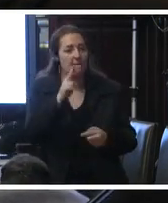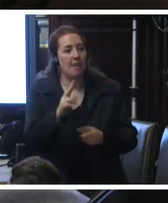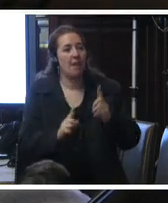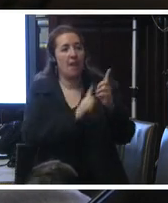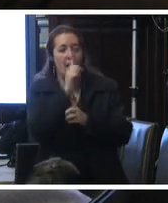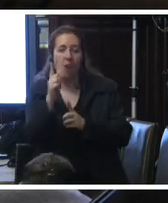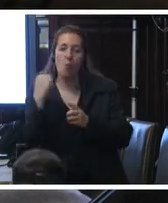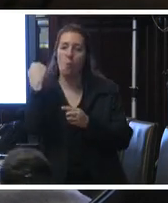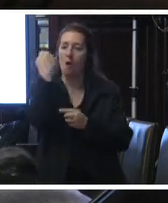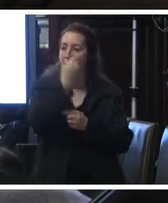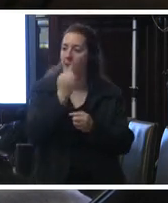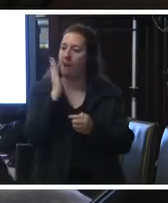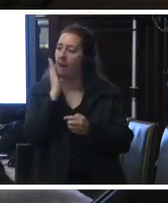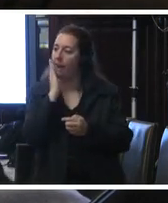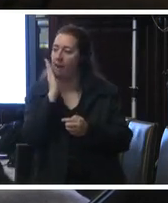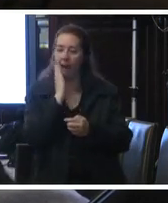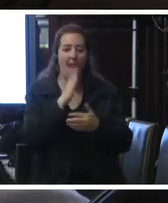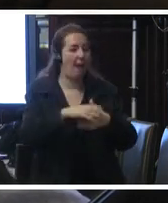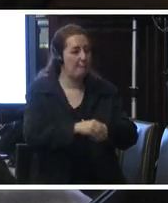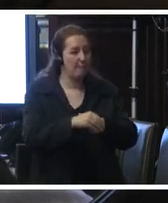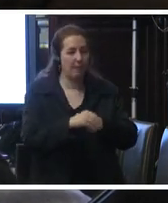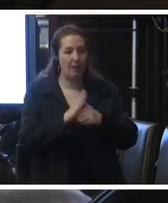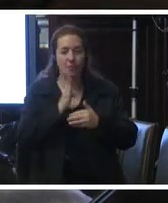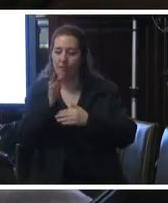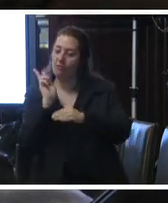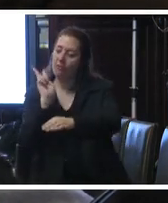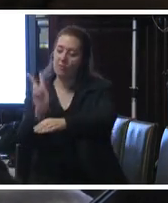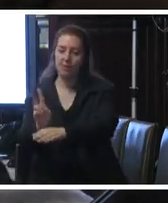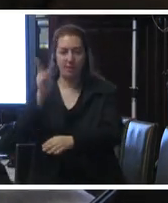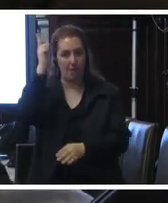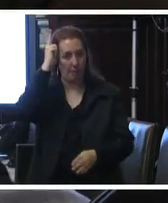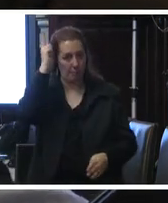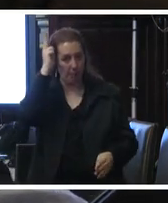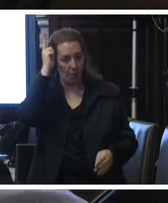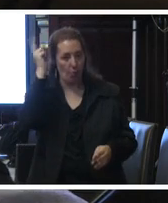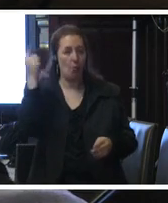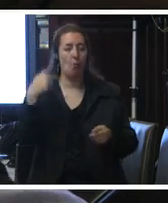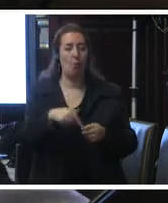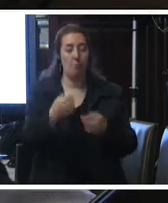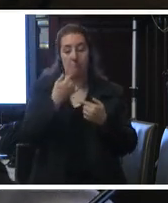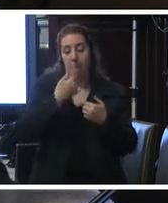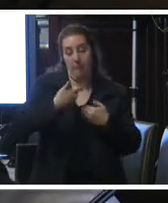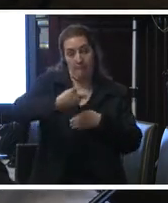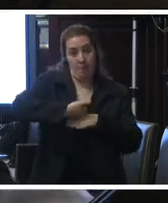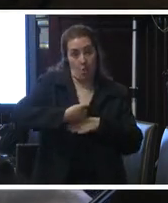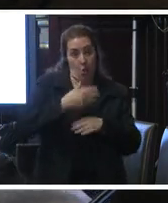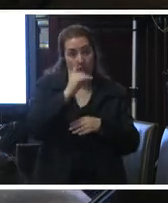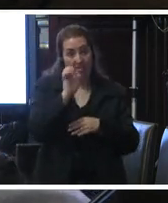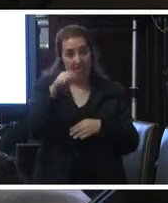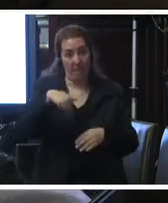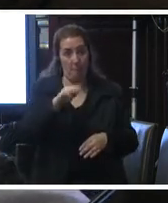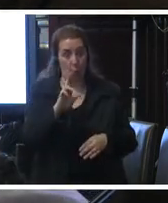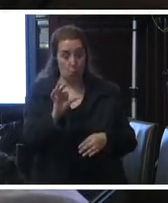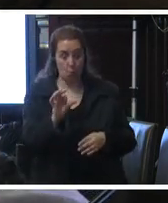when I went to Peru at the instance of Demos. And I do know, I want to do specifically, when I was